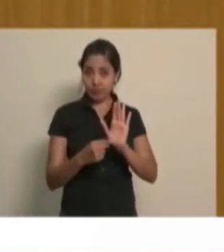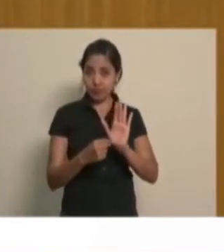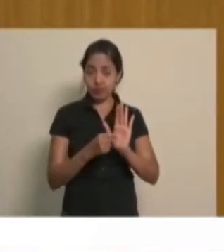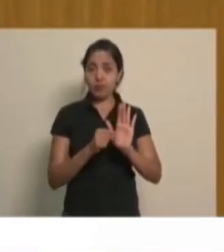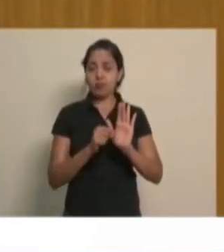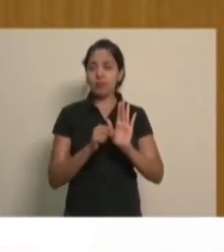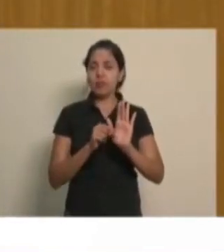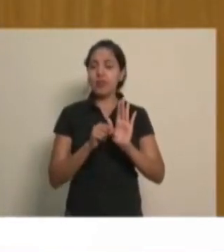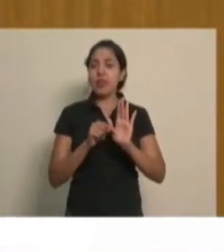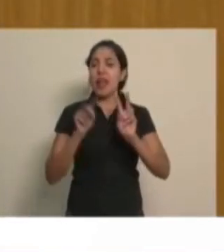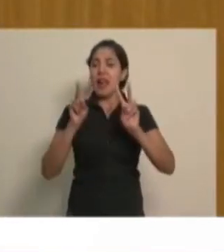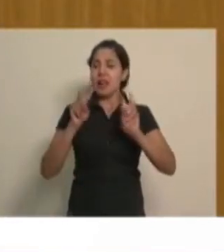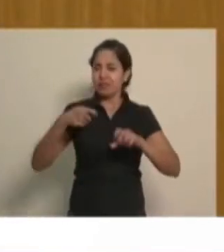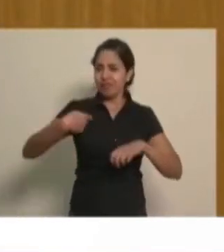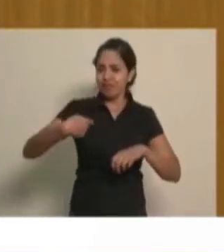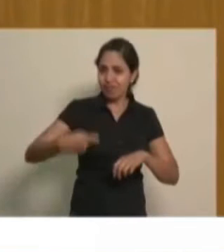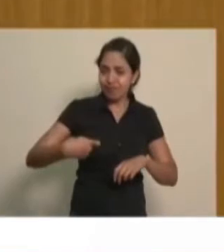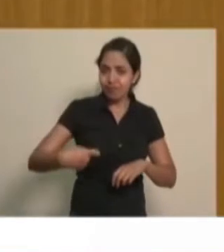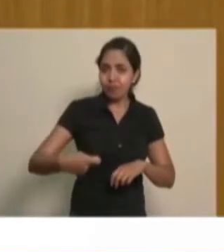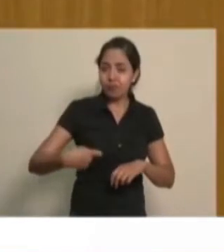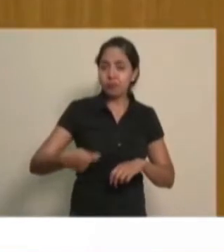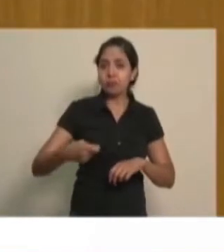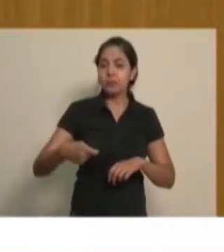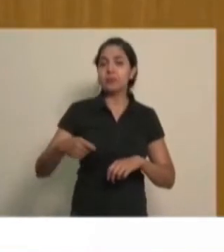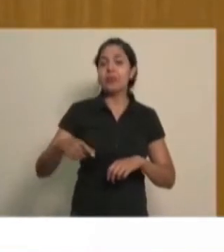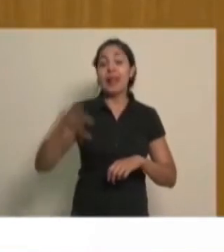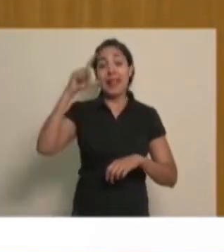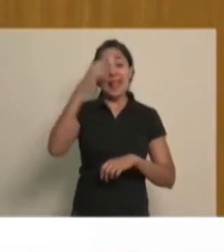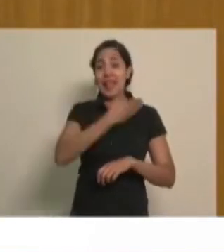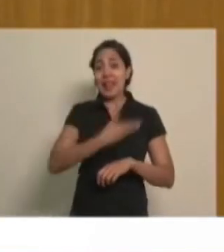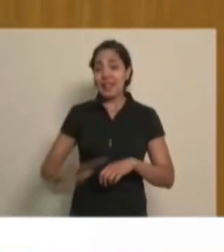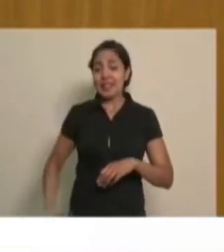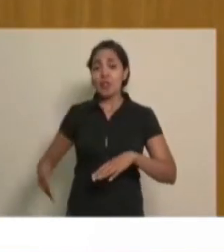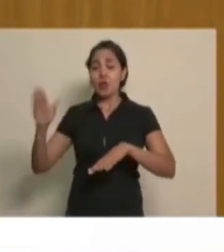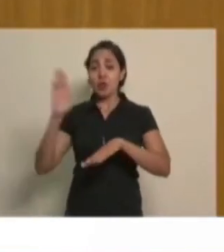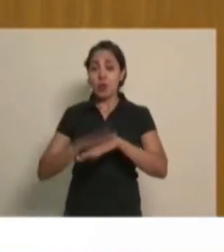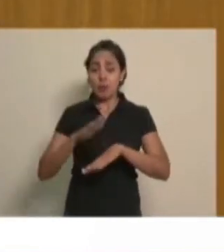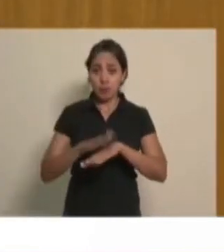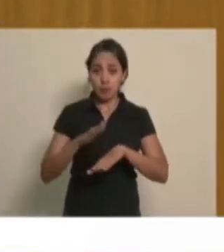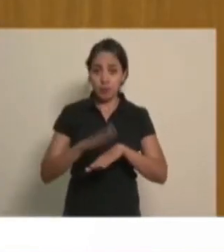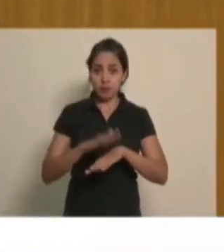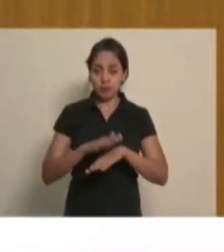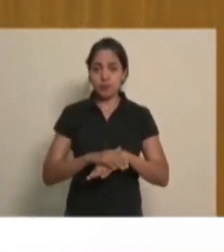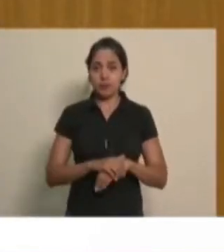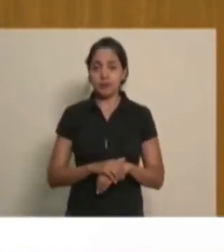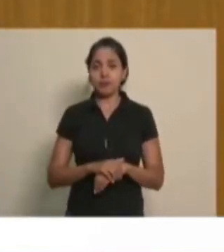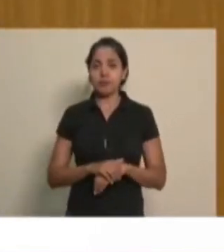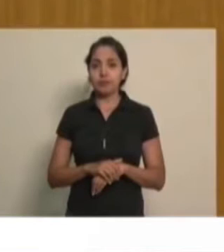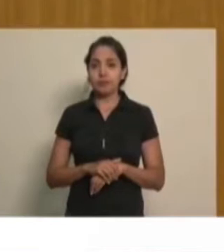al sistema de retiro de esta función indeleable del Estado, que es la seguridad a través de la policía de la provincia,